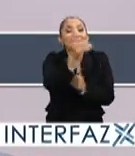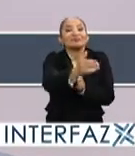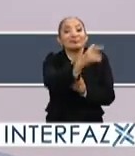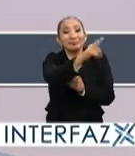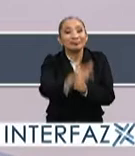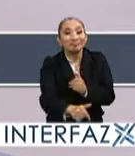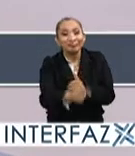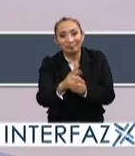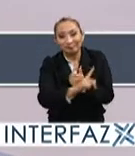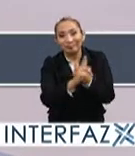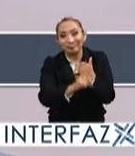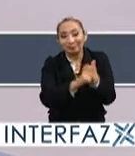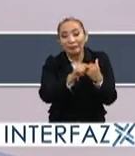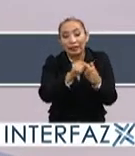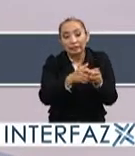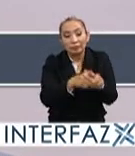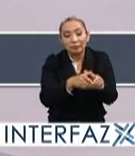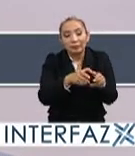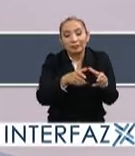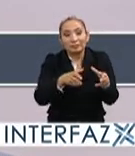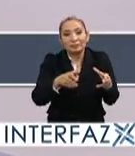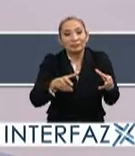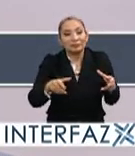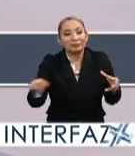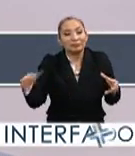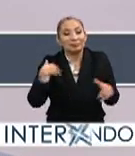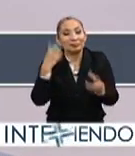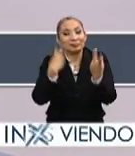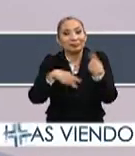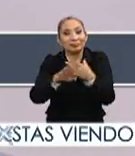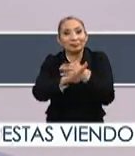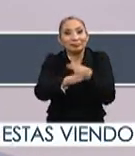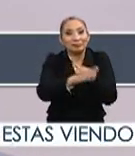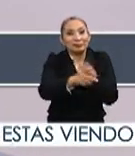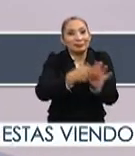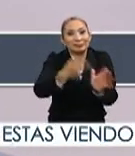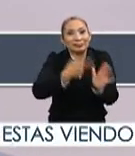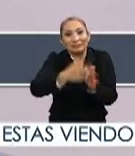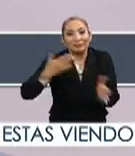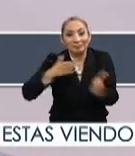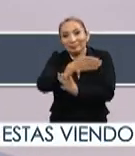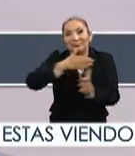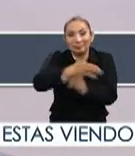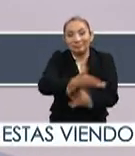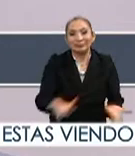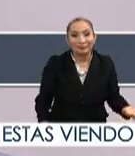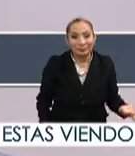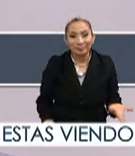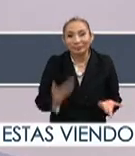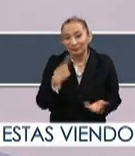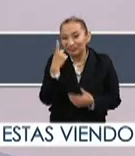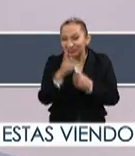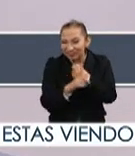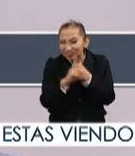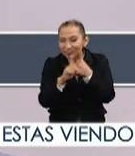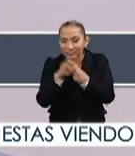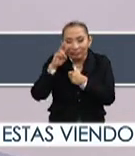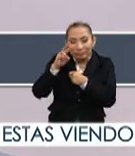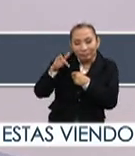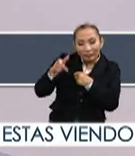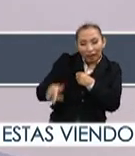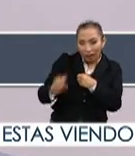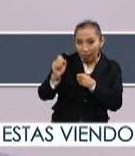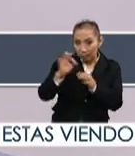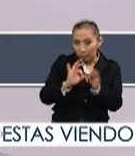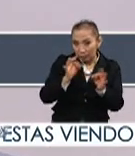situación, lo cual tiende a aumentar la migración de manera masiva. Y un problema que se está detectando, que es